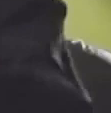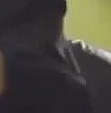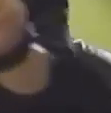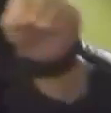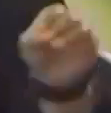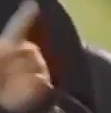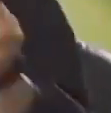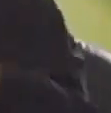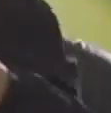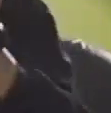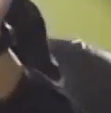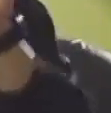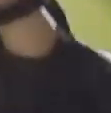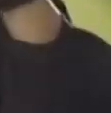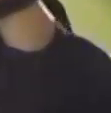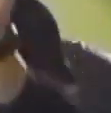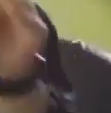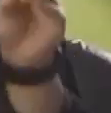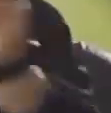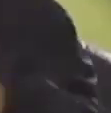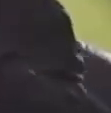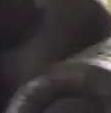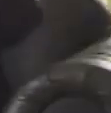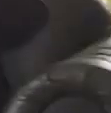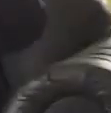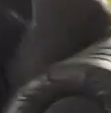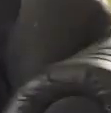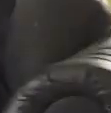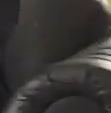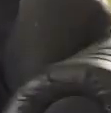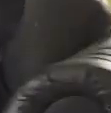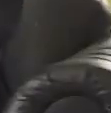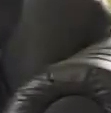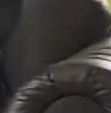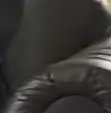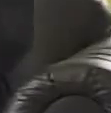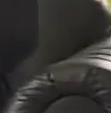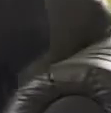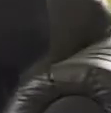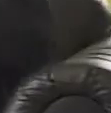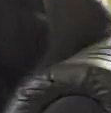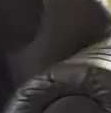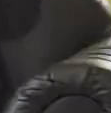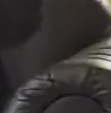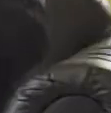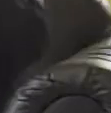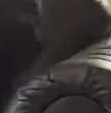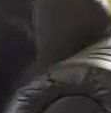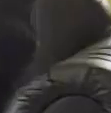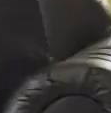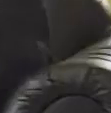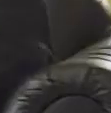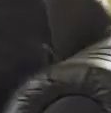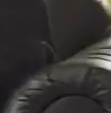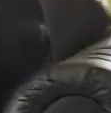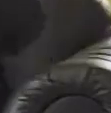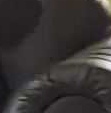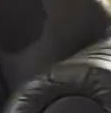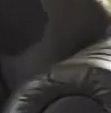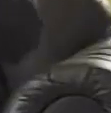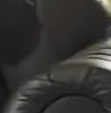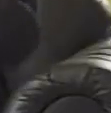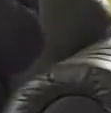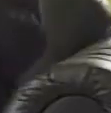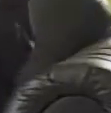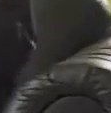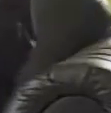los niños y aprovechar a enseñarles a los niños. Les enseño por medio de fotos y es importante enseñarles las señas para